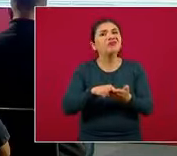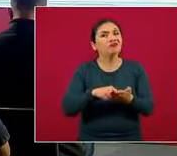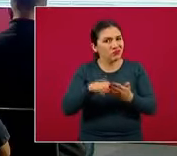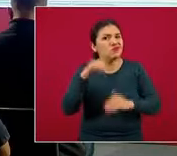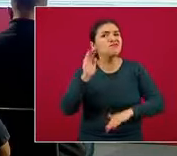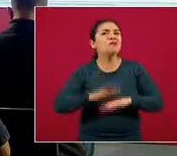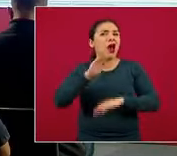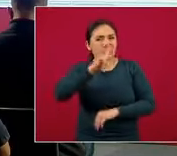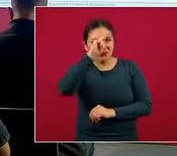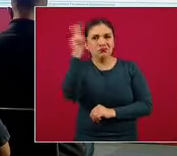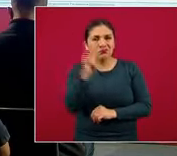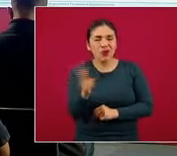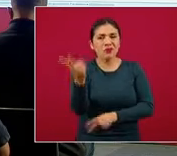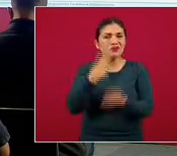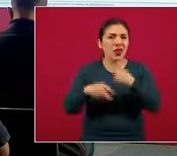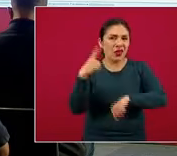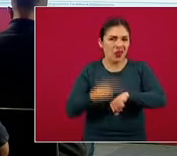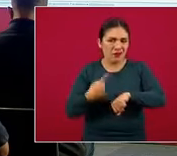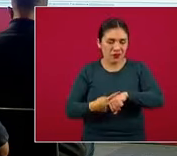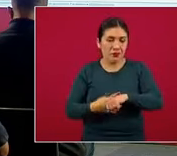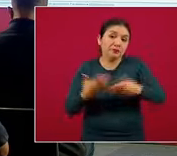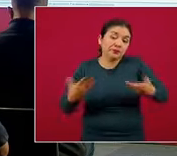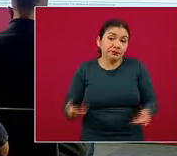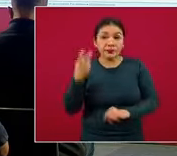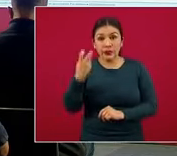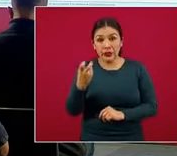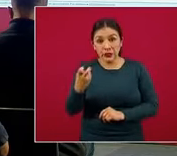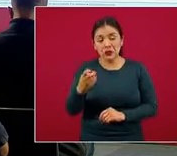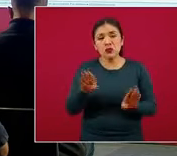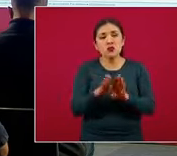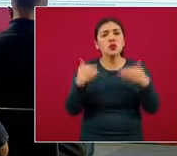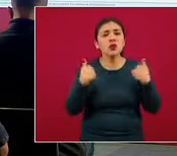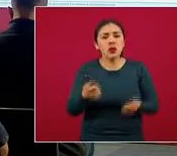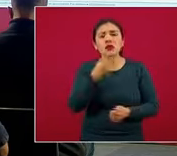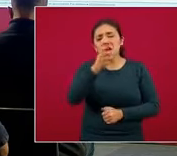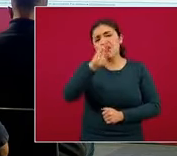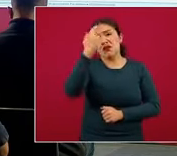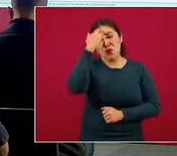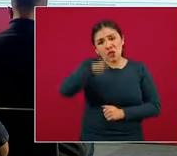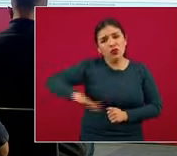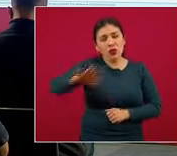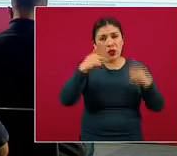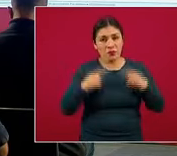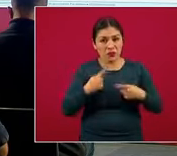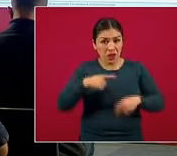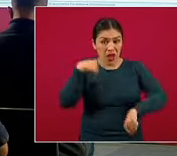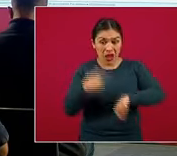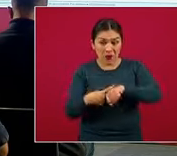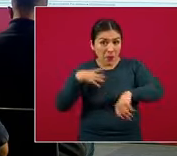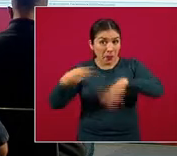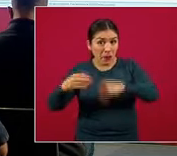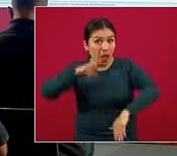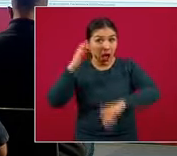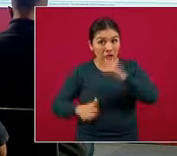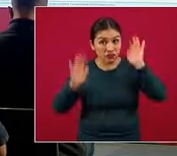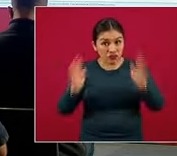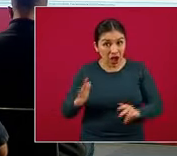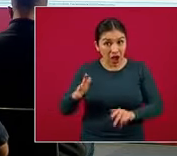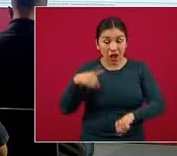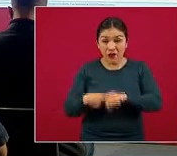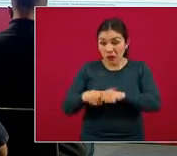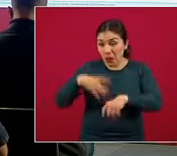mantienen una actividad importante. Entonces, termino solamente recordando a la población: la epidemia no se ha terminado en México, la